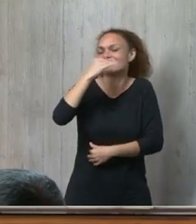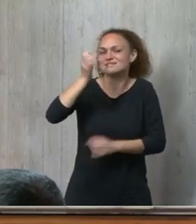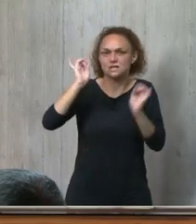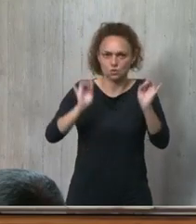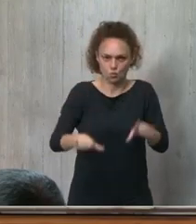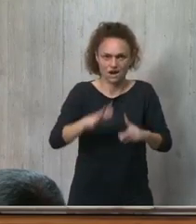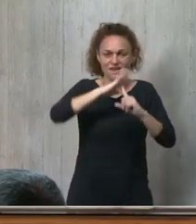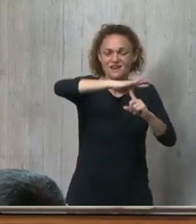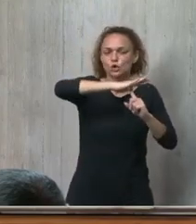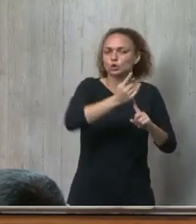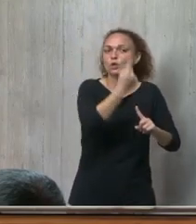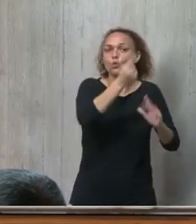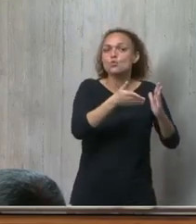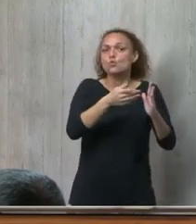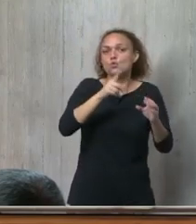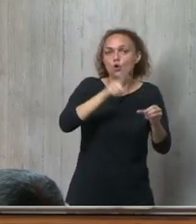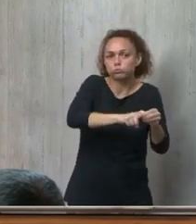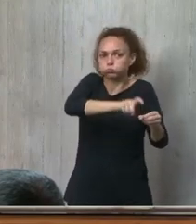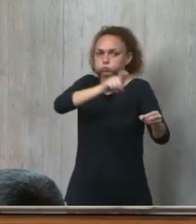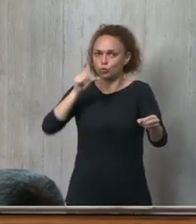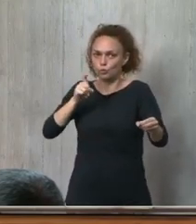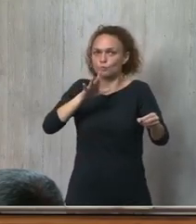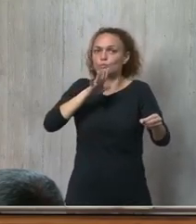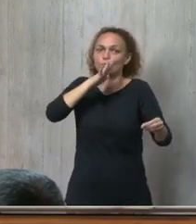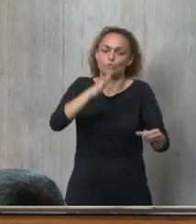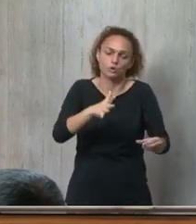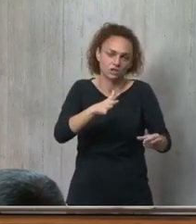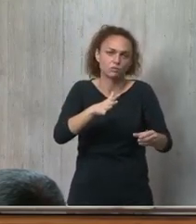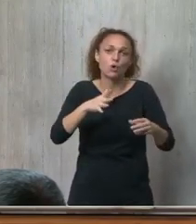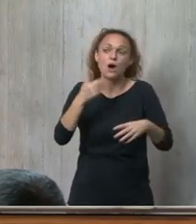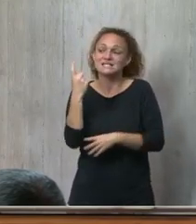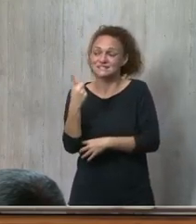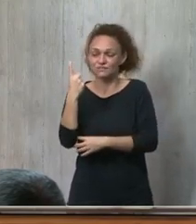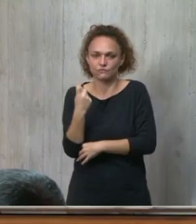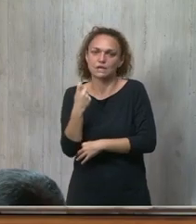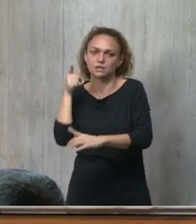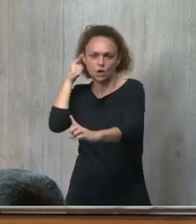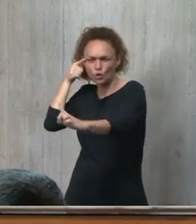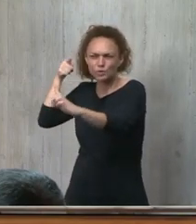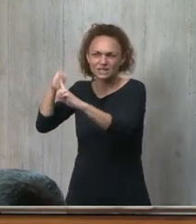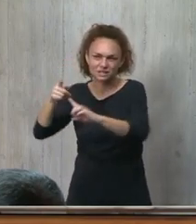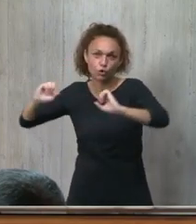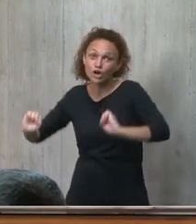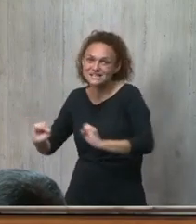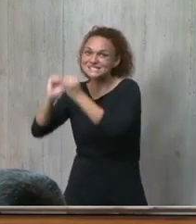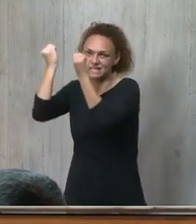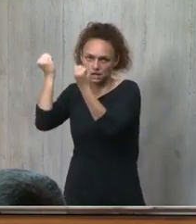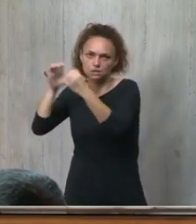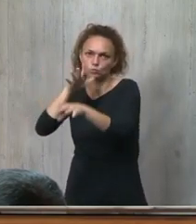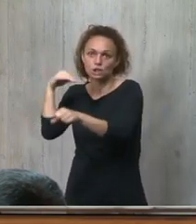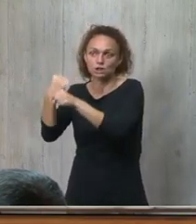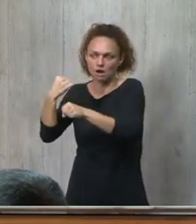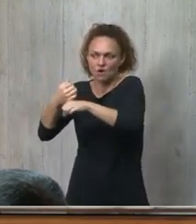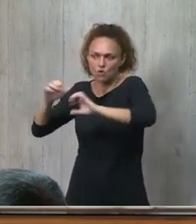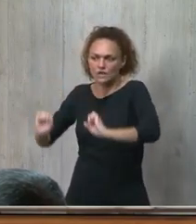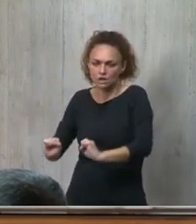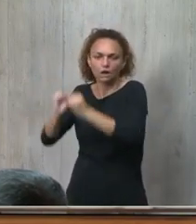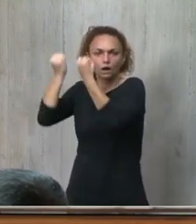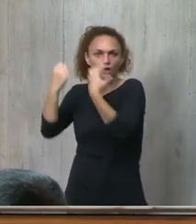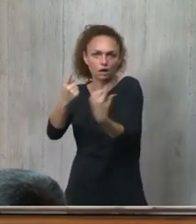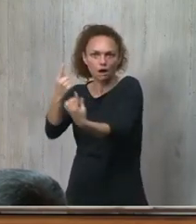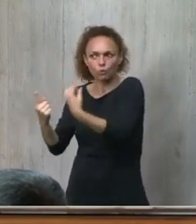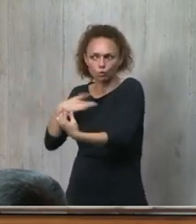falta mantenerlo en la configuración, como dicen los técnicos, de rescate, porque hay operaciones de rescate que pueden seguir siendo